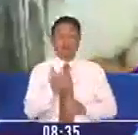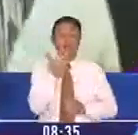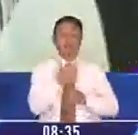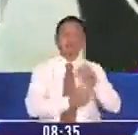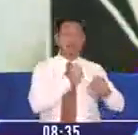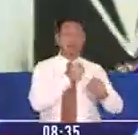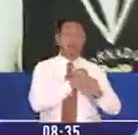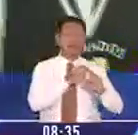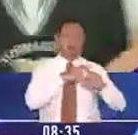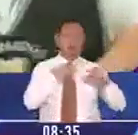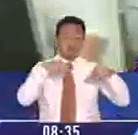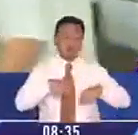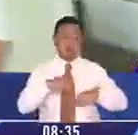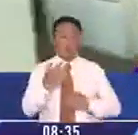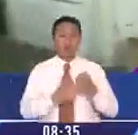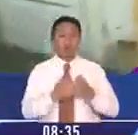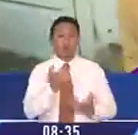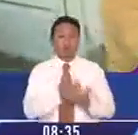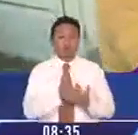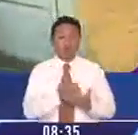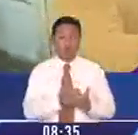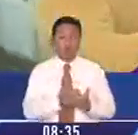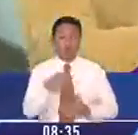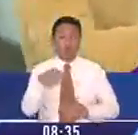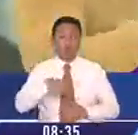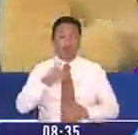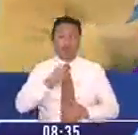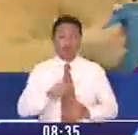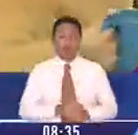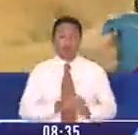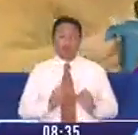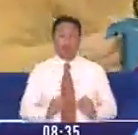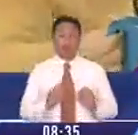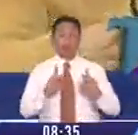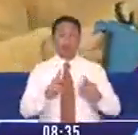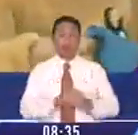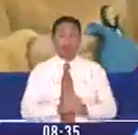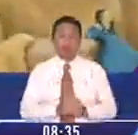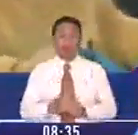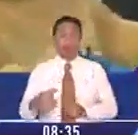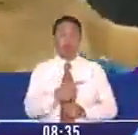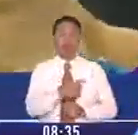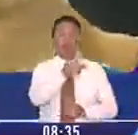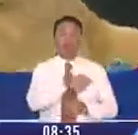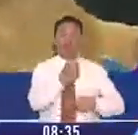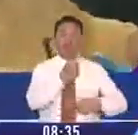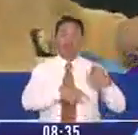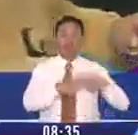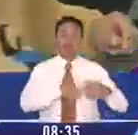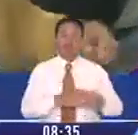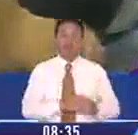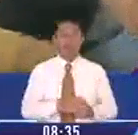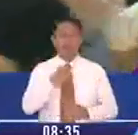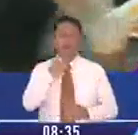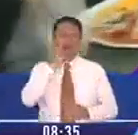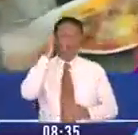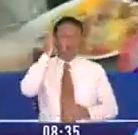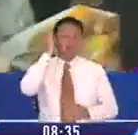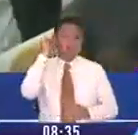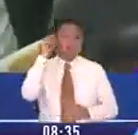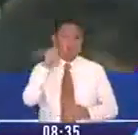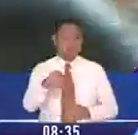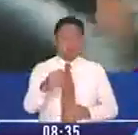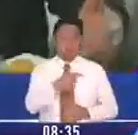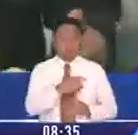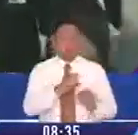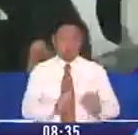3 años y medio y la crisis económica también hace necesario que se dé la oportunidad a las comerciantes, principalmente las y los comerciantes, que tengan